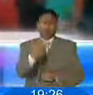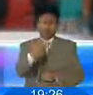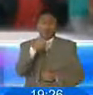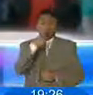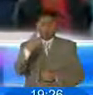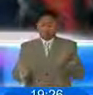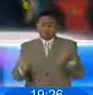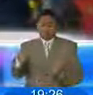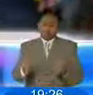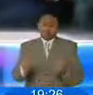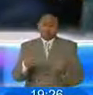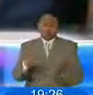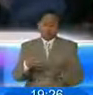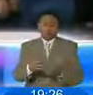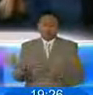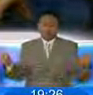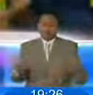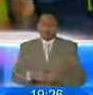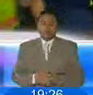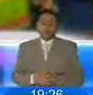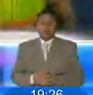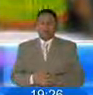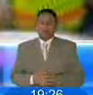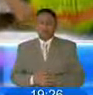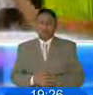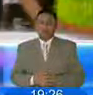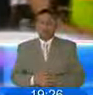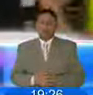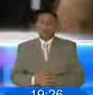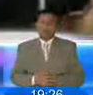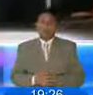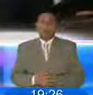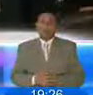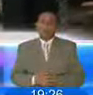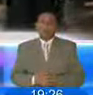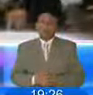vehículos involucrados. Desde la provincia de Los Ríos, informó Odette Camacho.